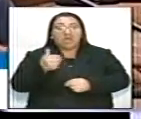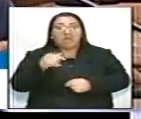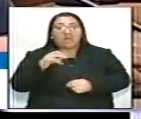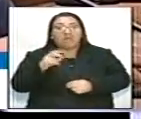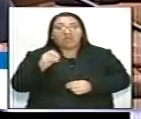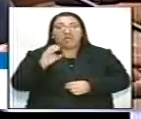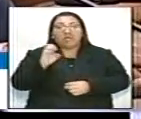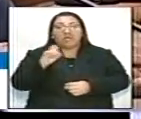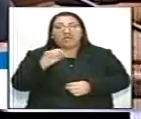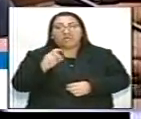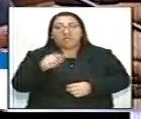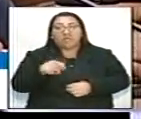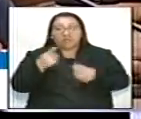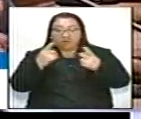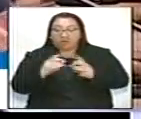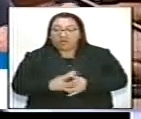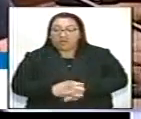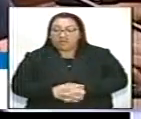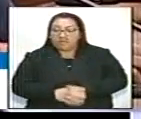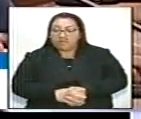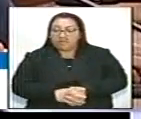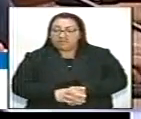considera que este acuerdo